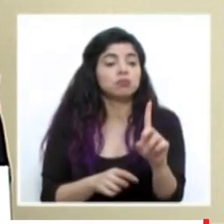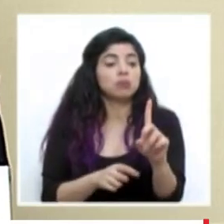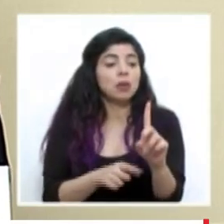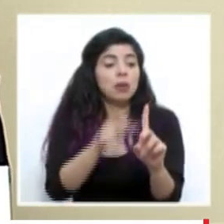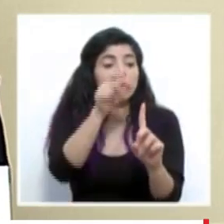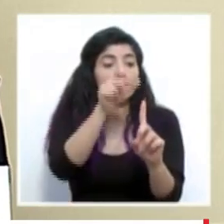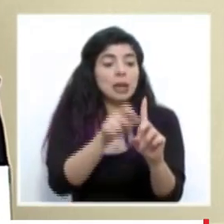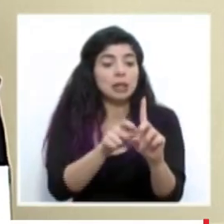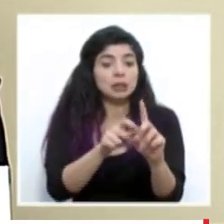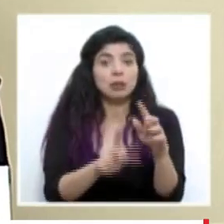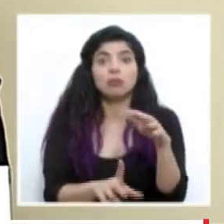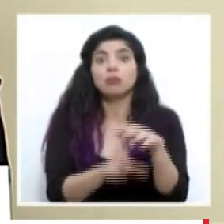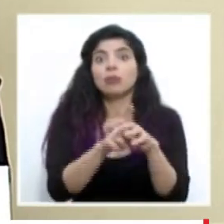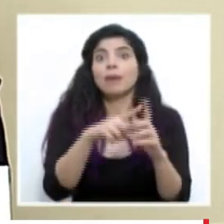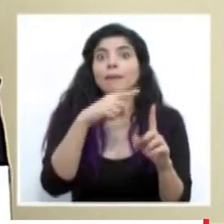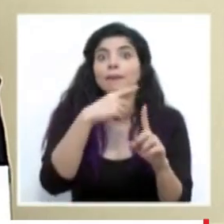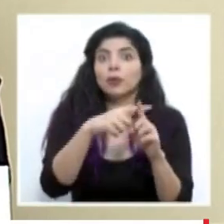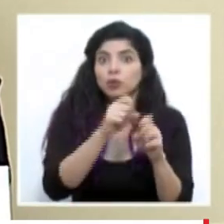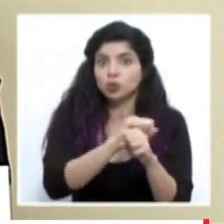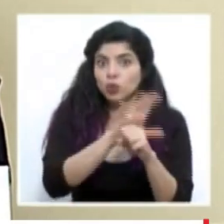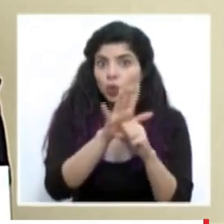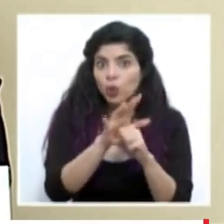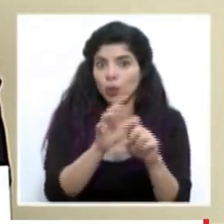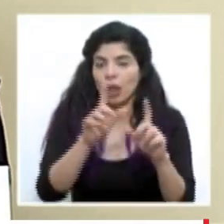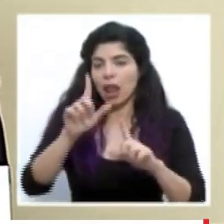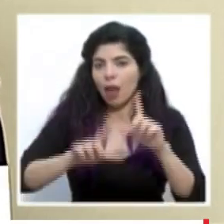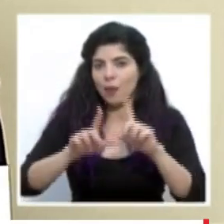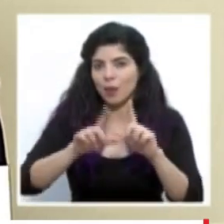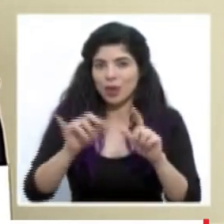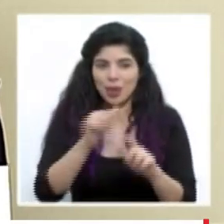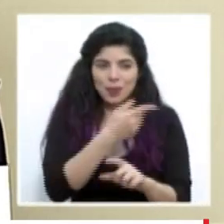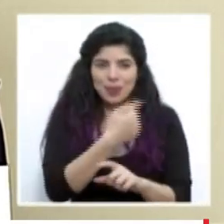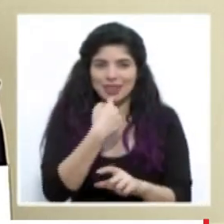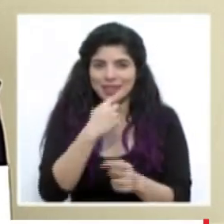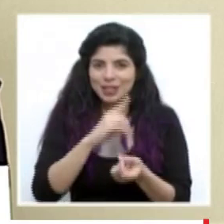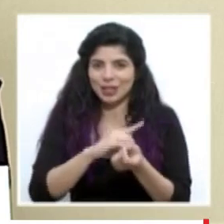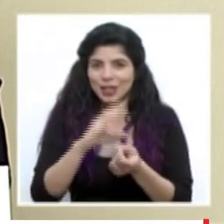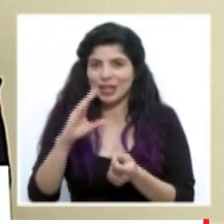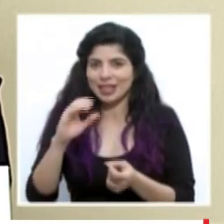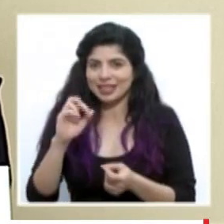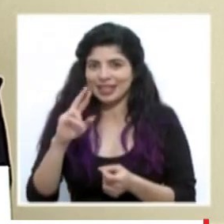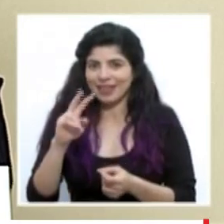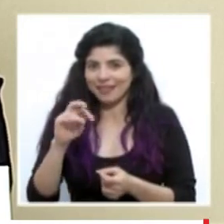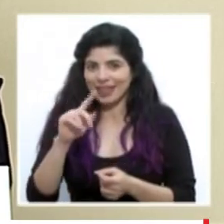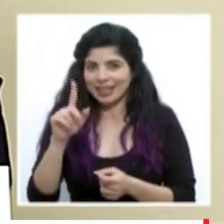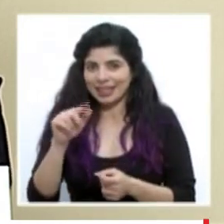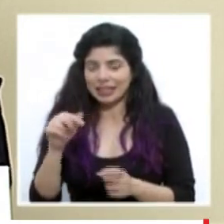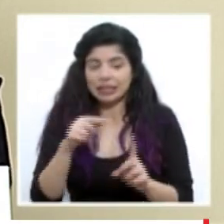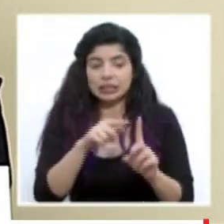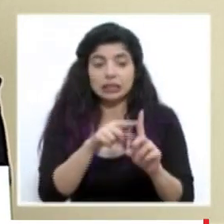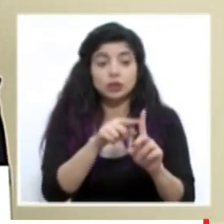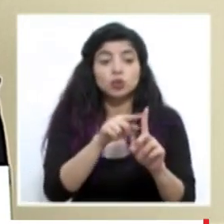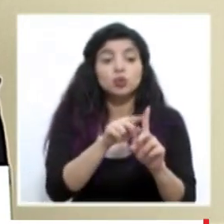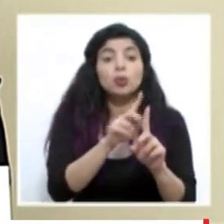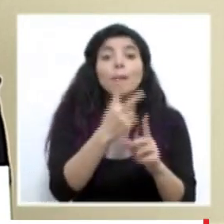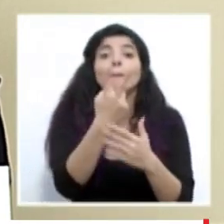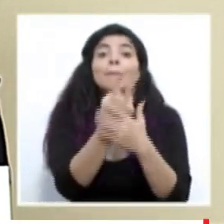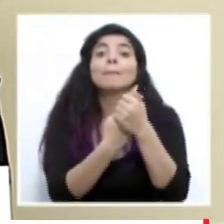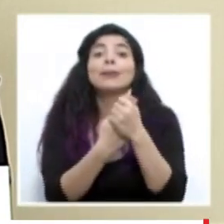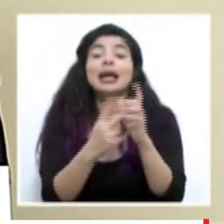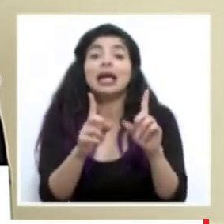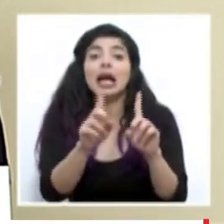persona ya sale positiva en una prueba de laboratorio, ¿verdad?, en la que acaba de decir la doctora Cervantes, y la pareja de esa